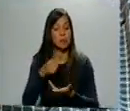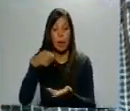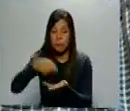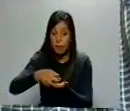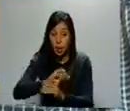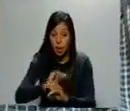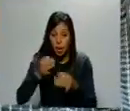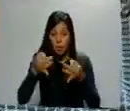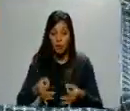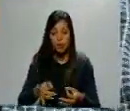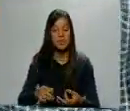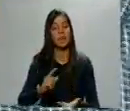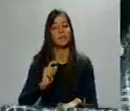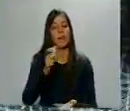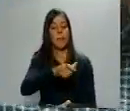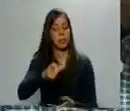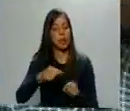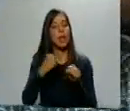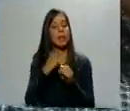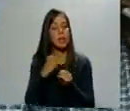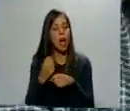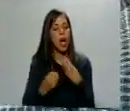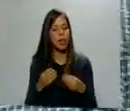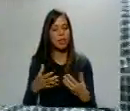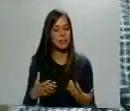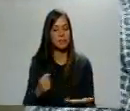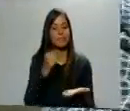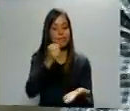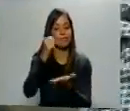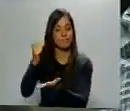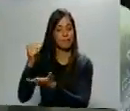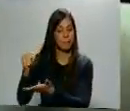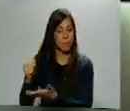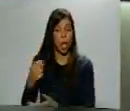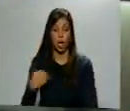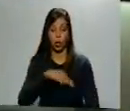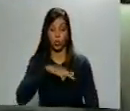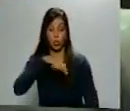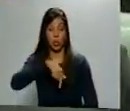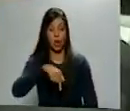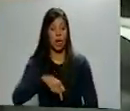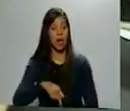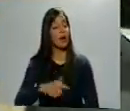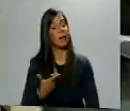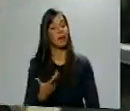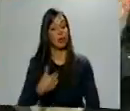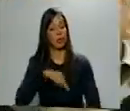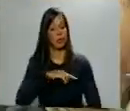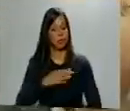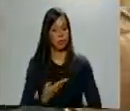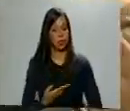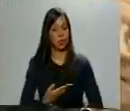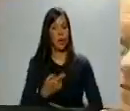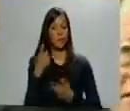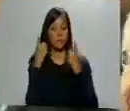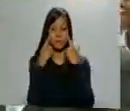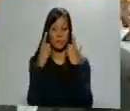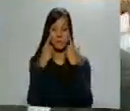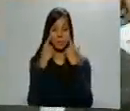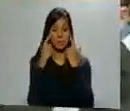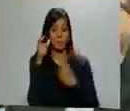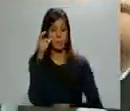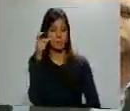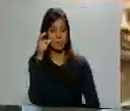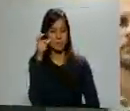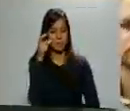finalmente disponga el destino de los trabajadores. Nosotros desde aquí, señora presidenta, colega constituyente, estaremos velando